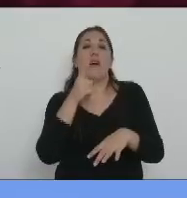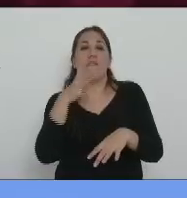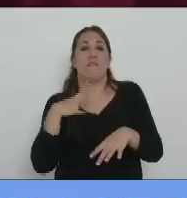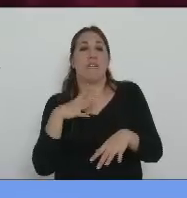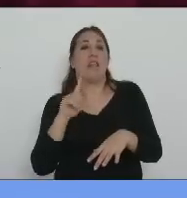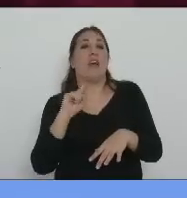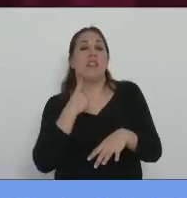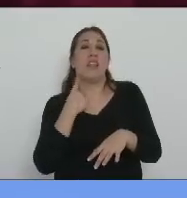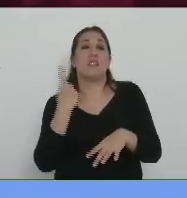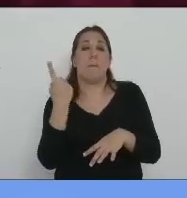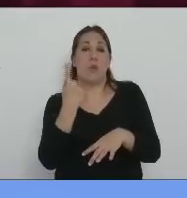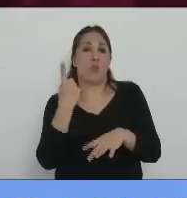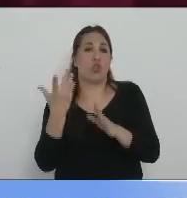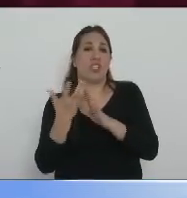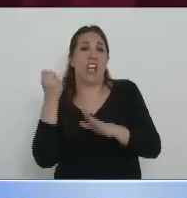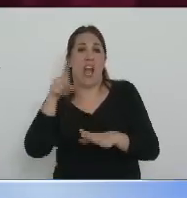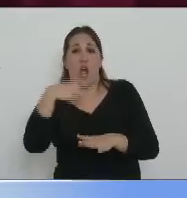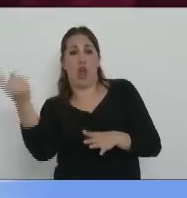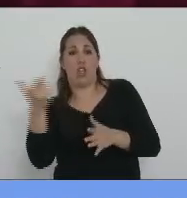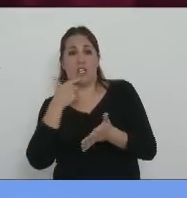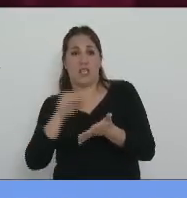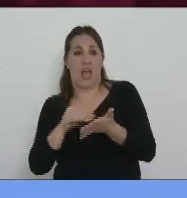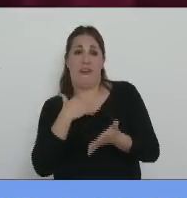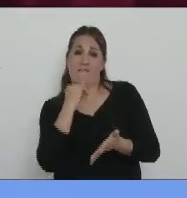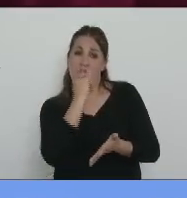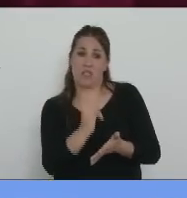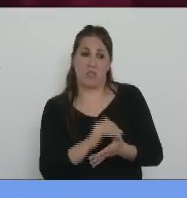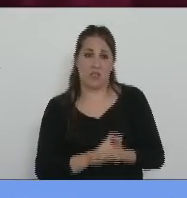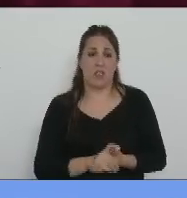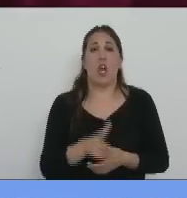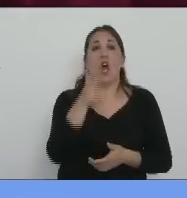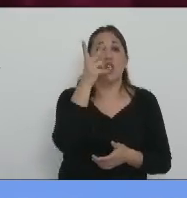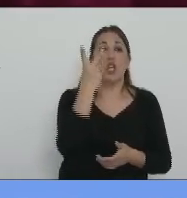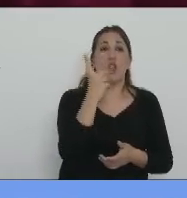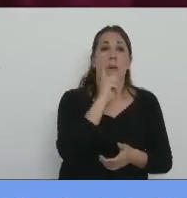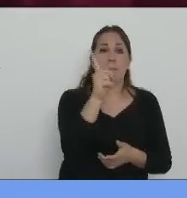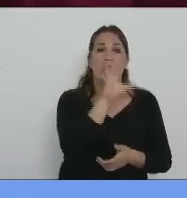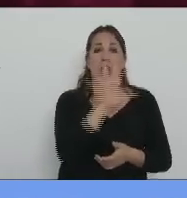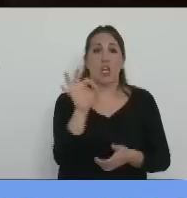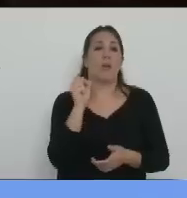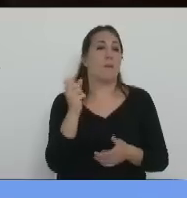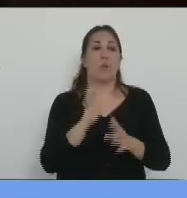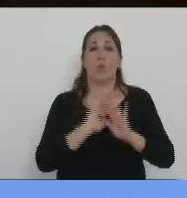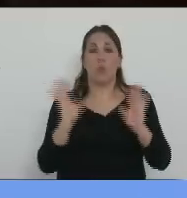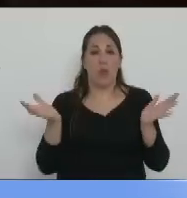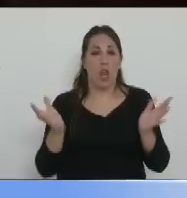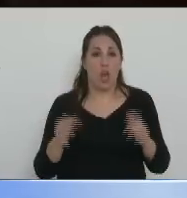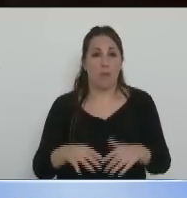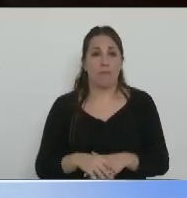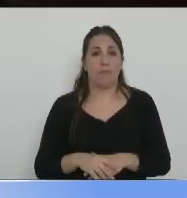comparte el tiempo nada más 82 mil 500 pesos en total